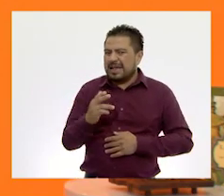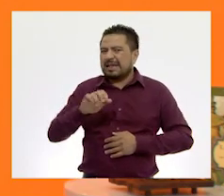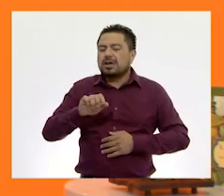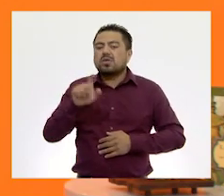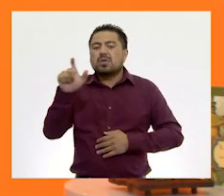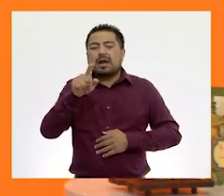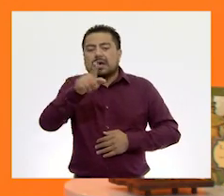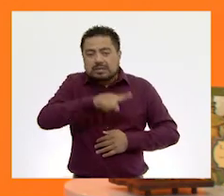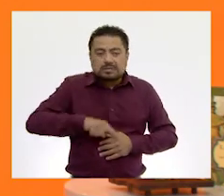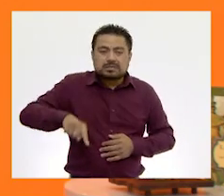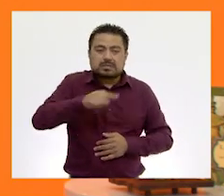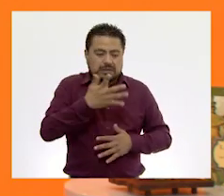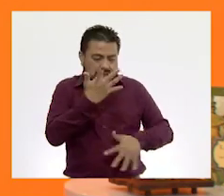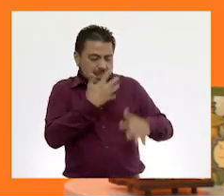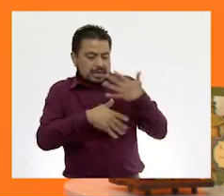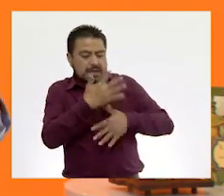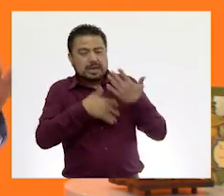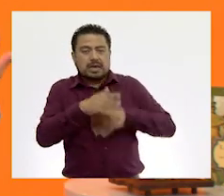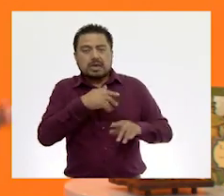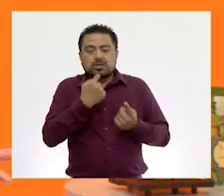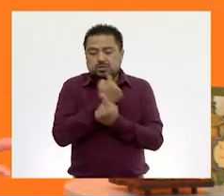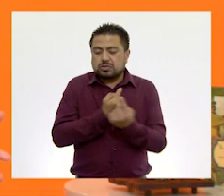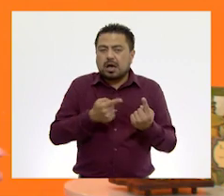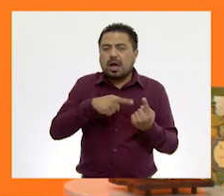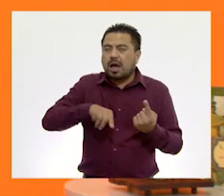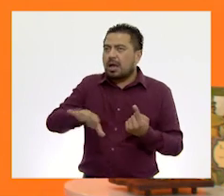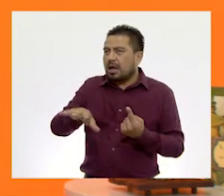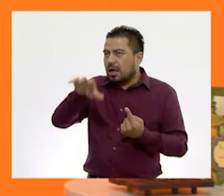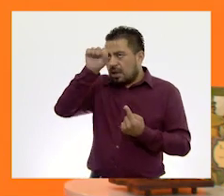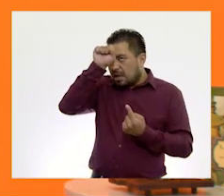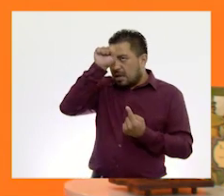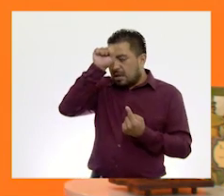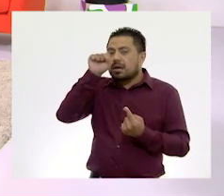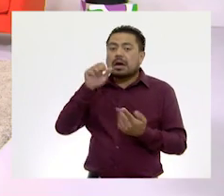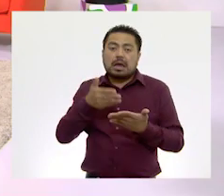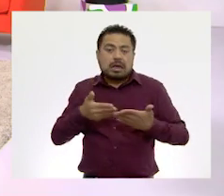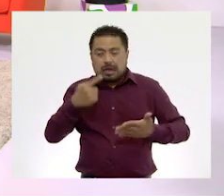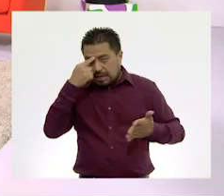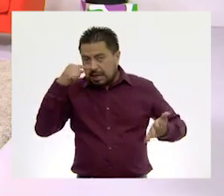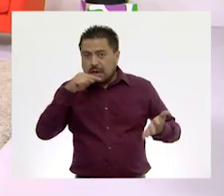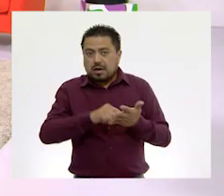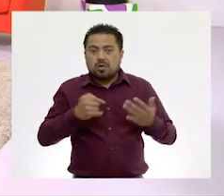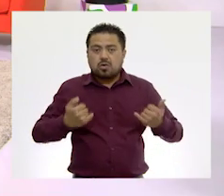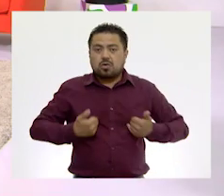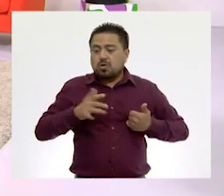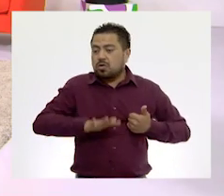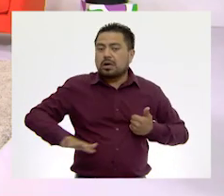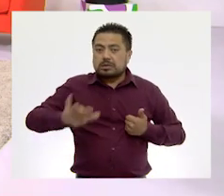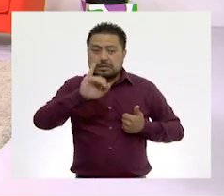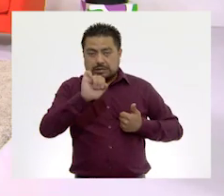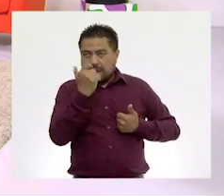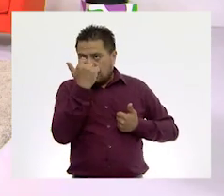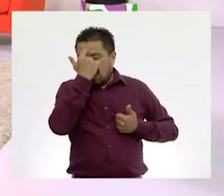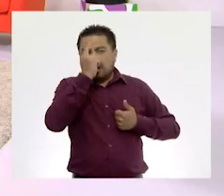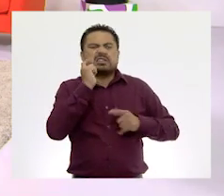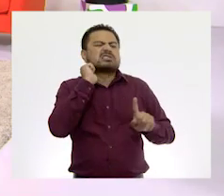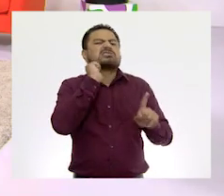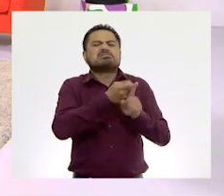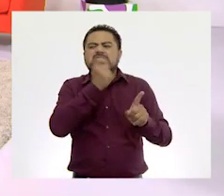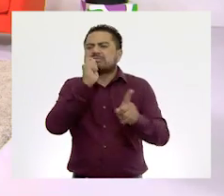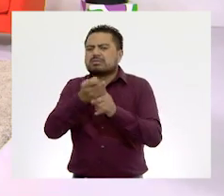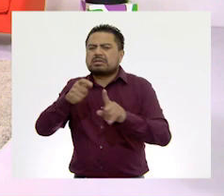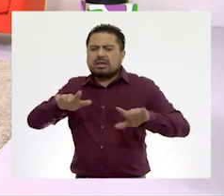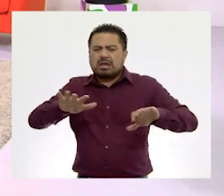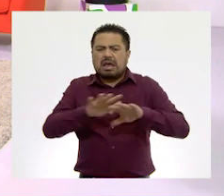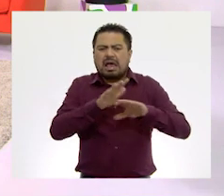este ambiente a través de la lengua de señas, los chicos van adquiriendo, ¿no? Entonces, creo que los chicos sí han creado significados a partir de